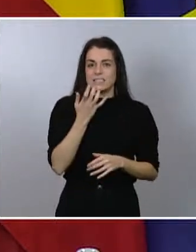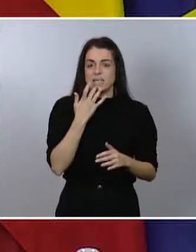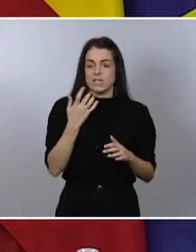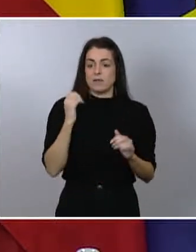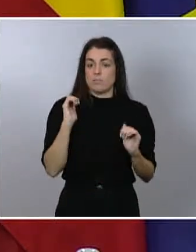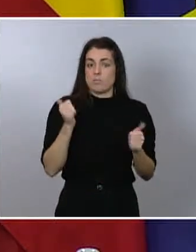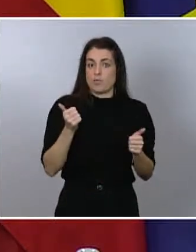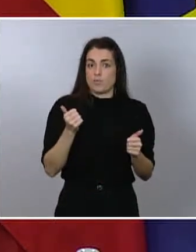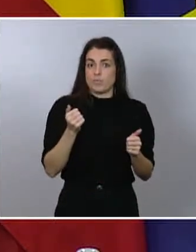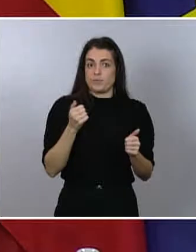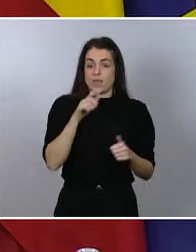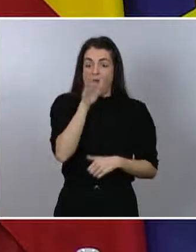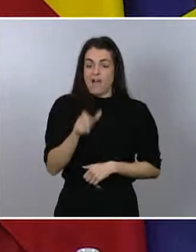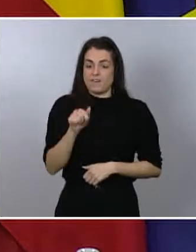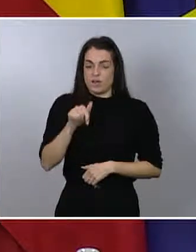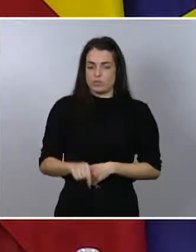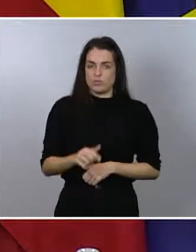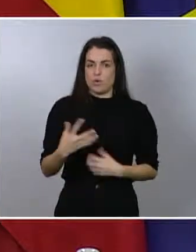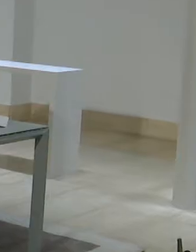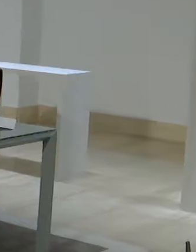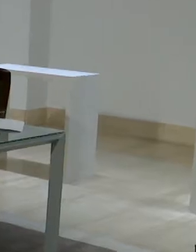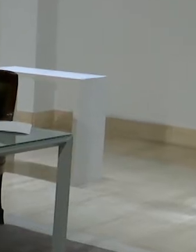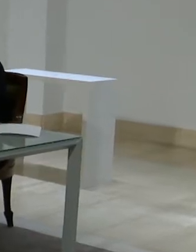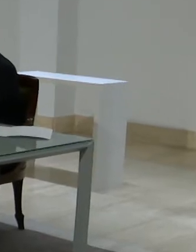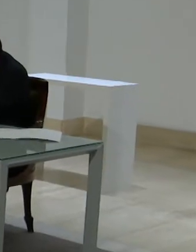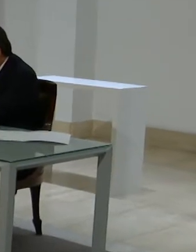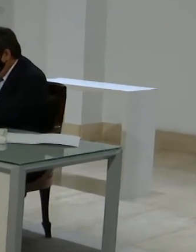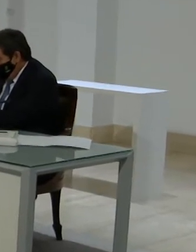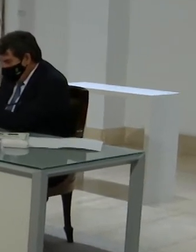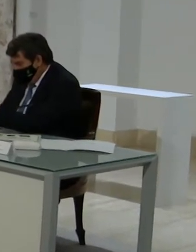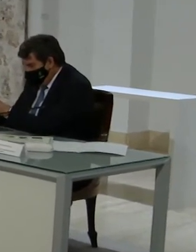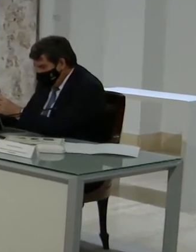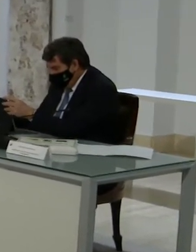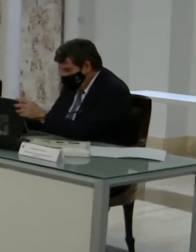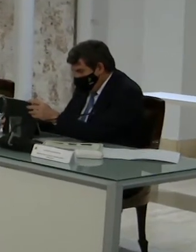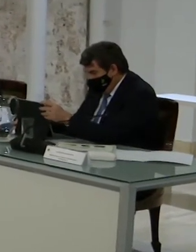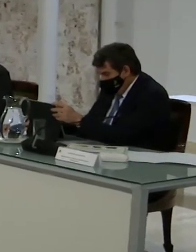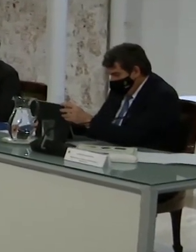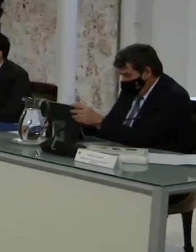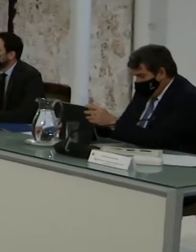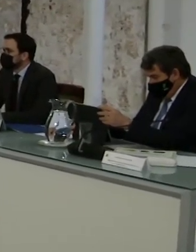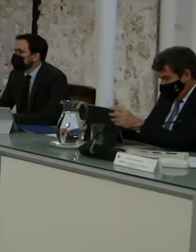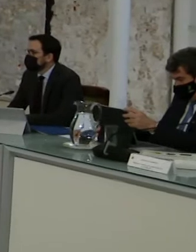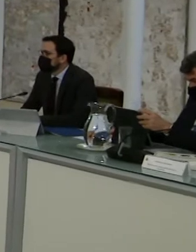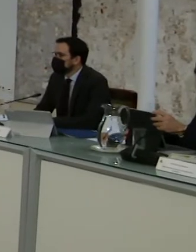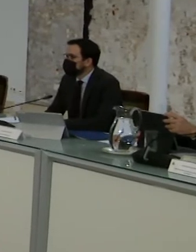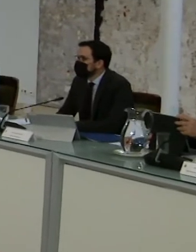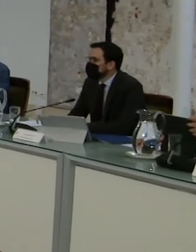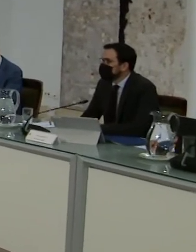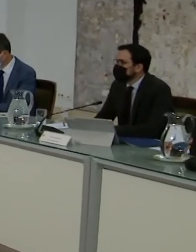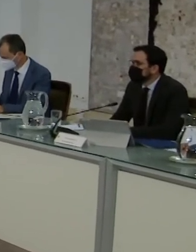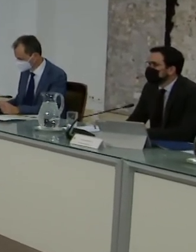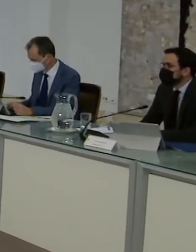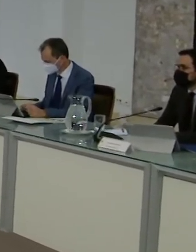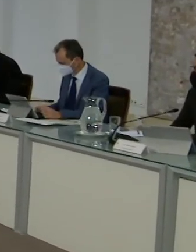República Sudafricana como también en Brasil. El objetivo que nos hemos marcado entre todos en esta estrategia única de vacunación